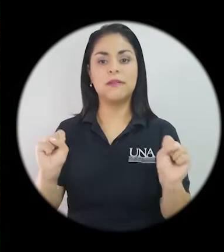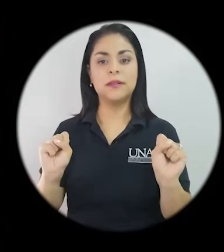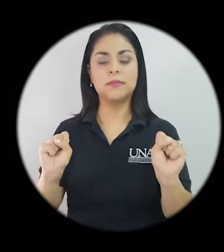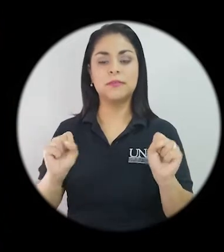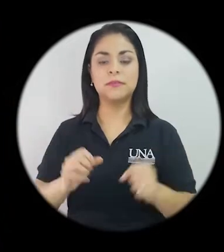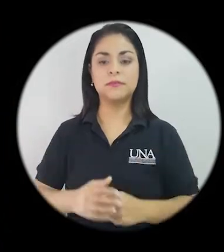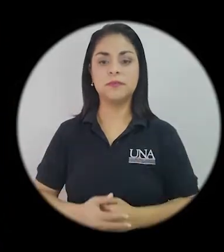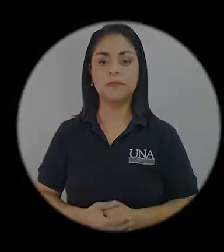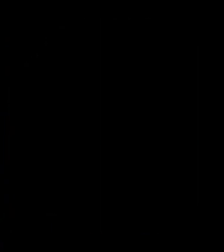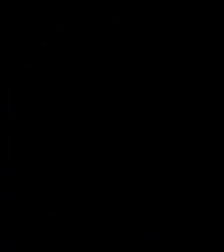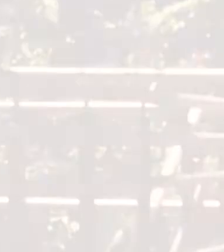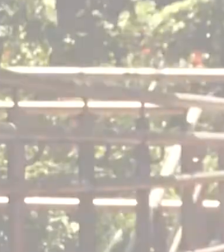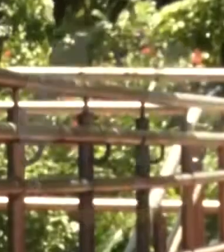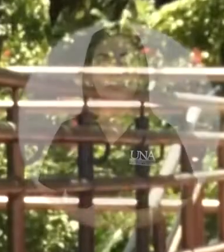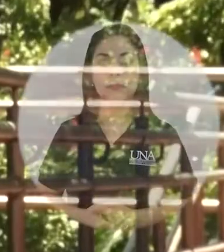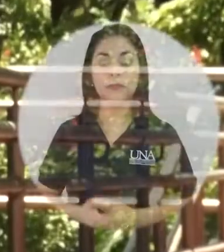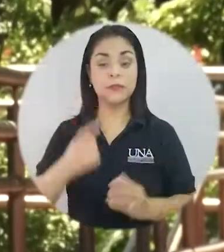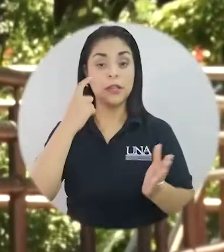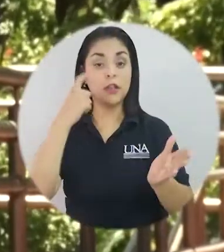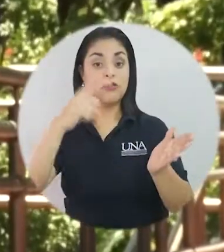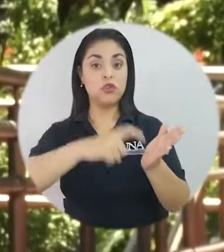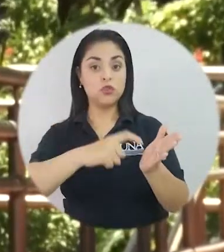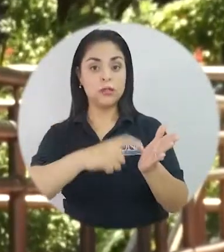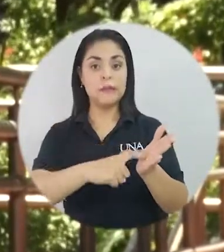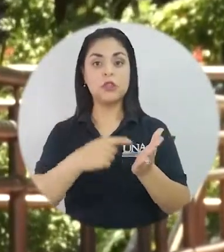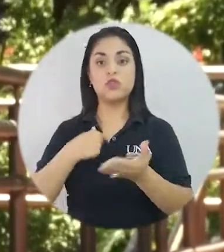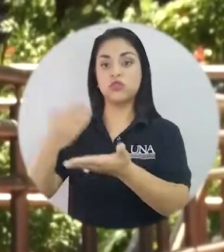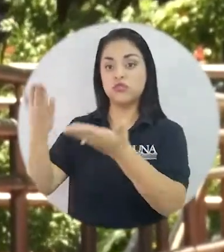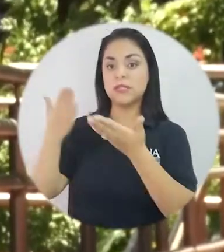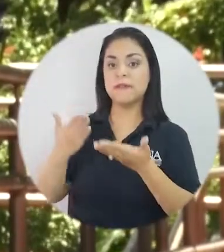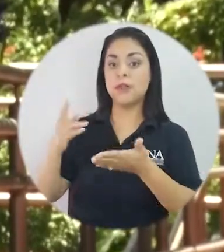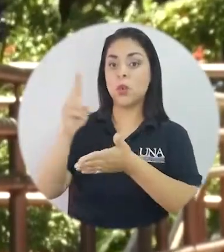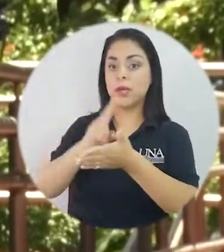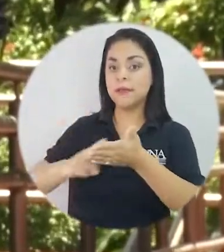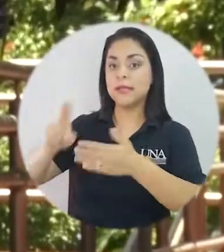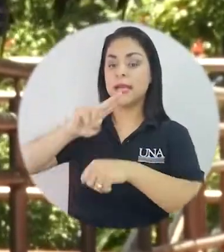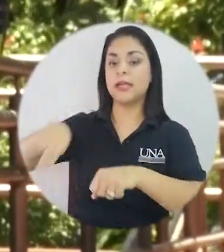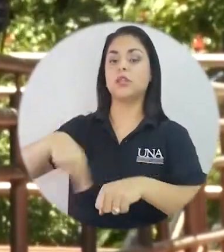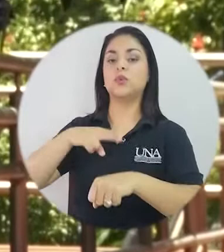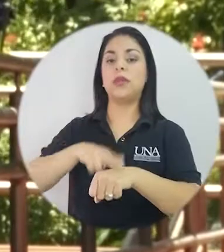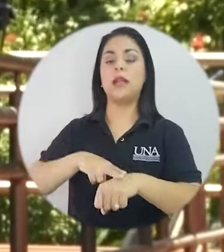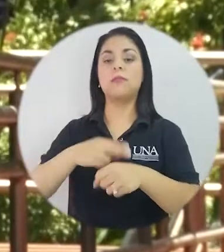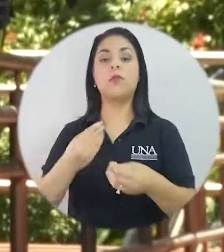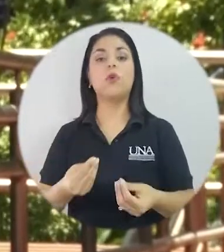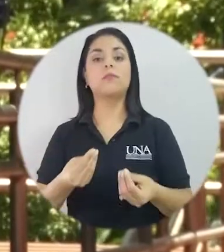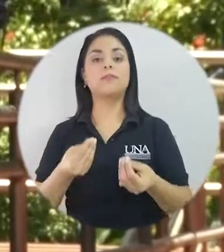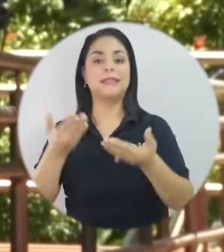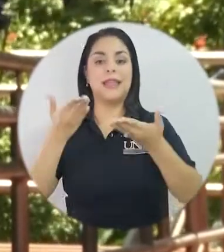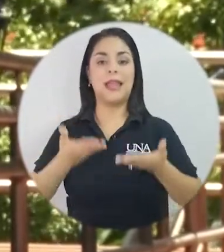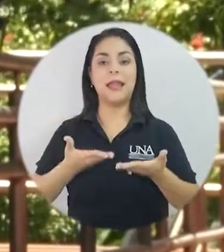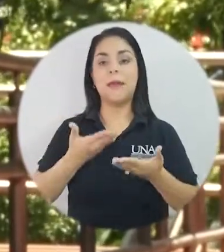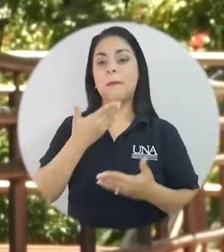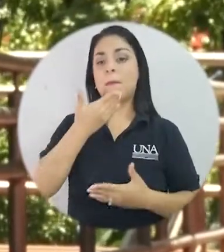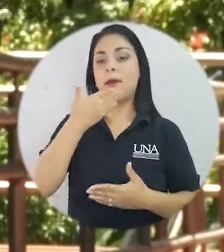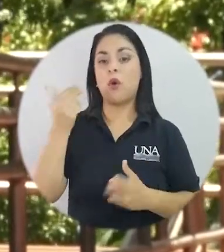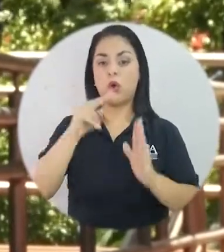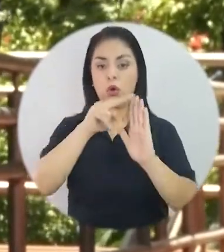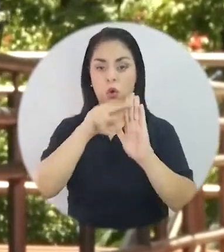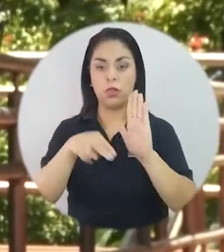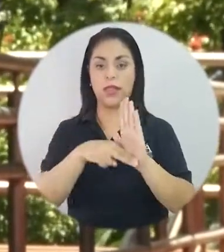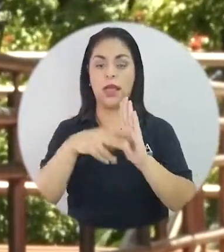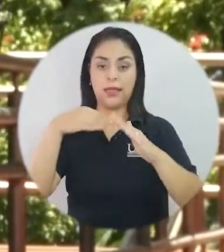nada es imposible. El reconocimiento que recibí por la Universidad Nacional fue por obtener uno de los mejores promedios de ingreso en el